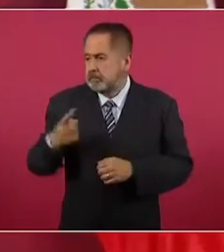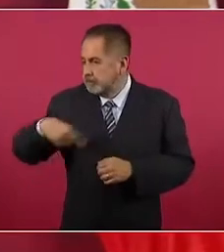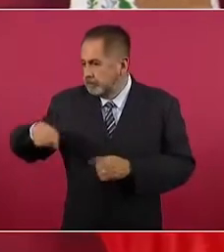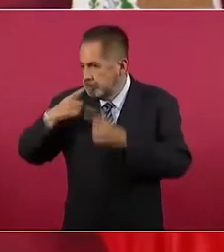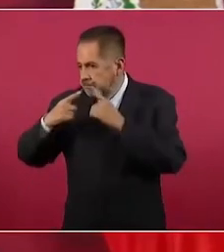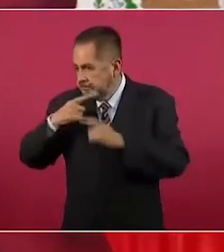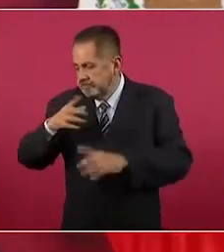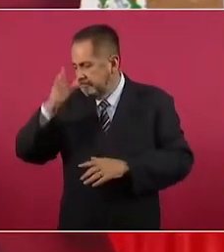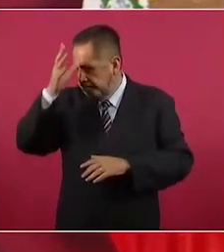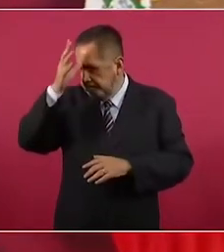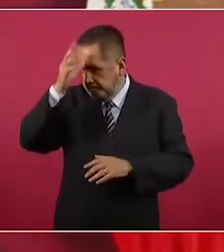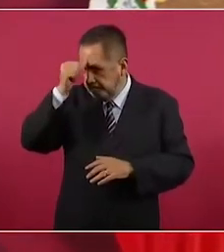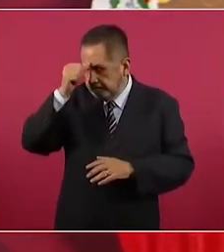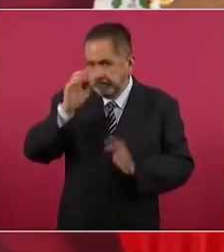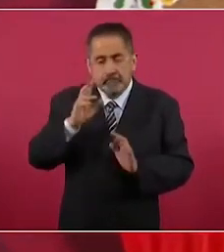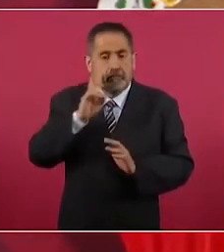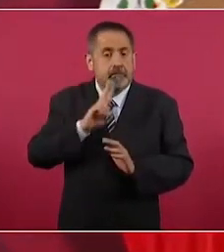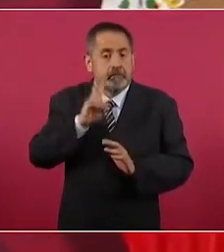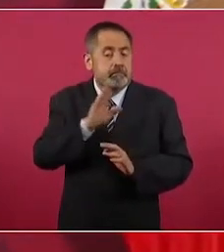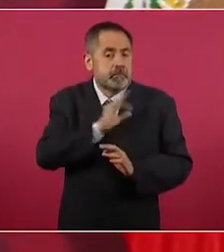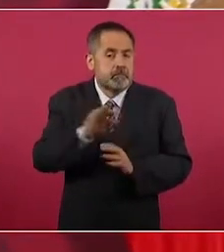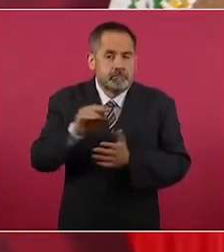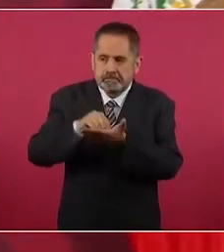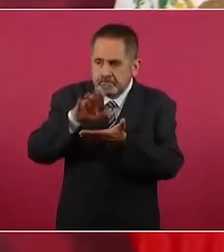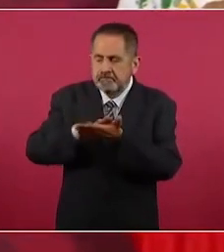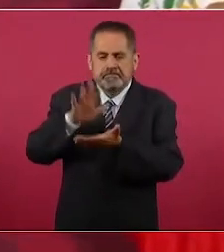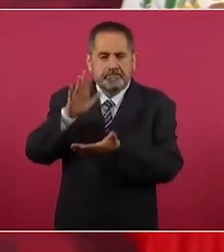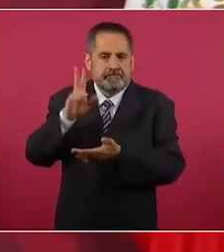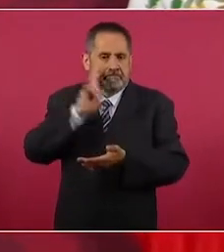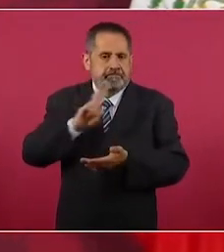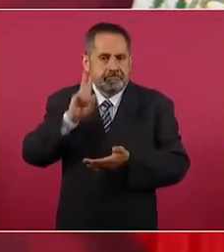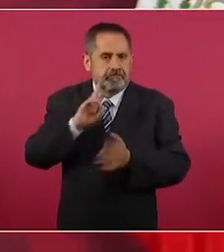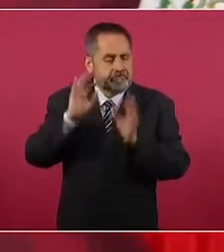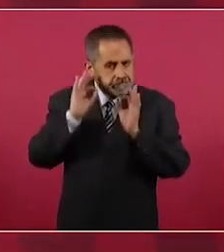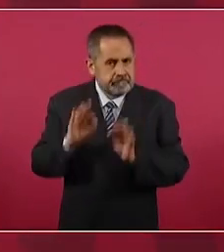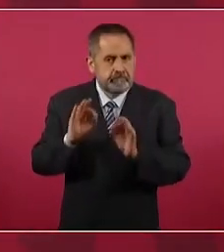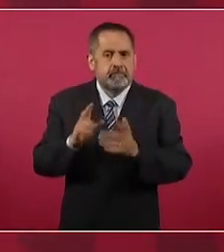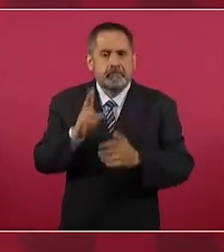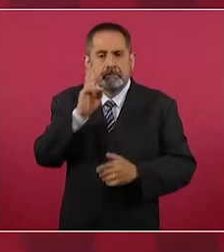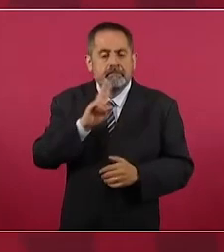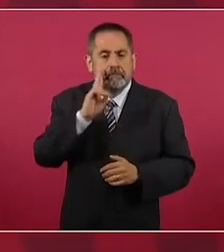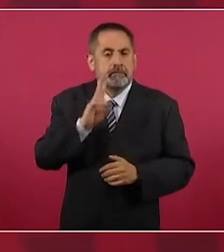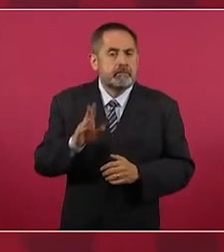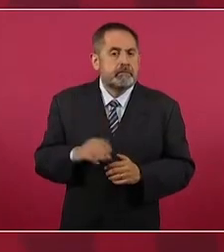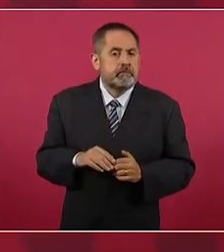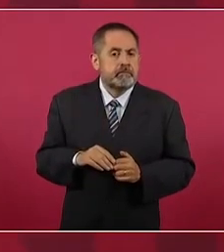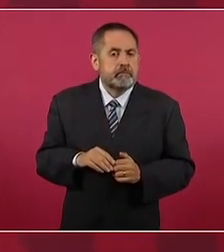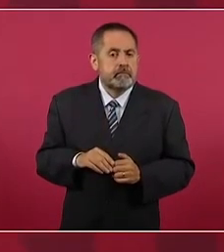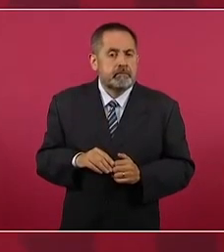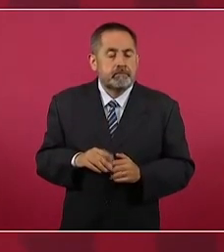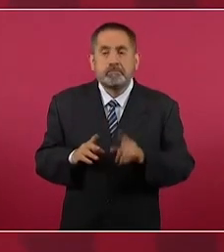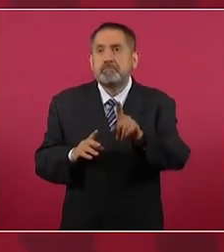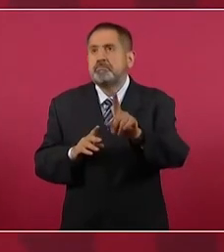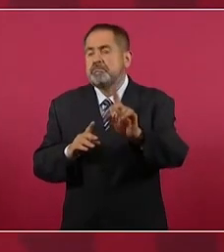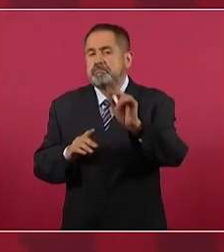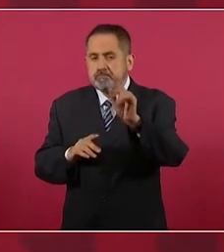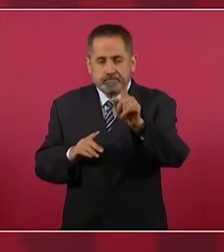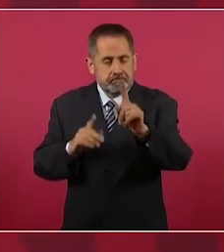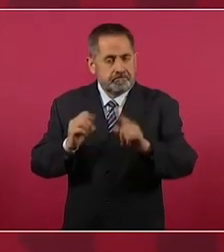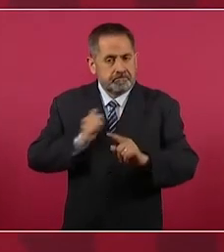acordamos ahora, a ver si me lo logramos, aprovecho para